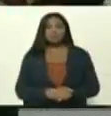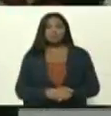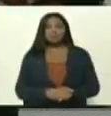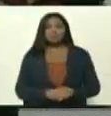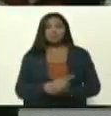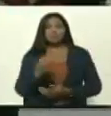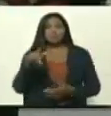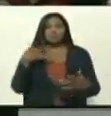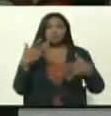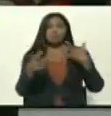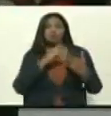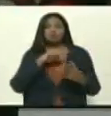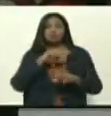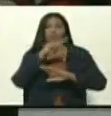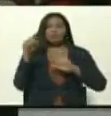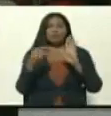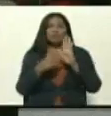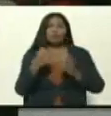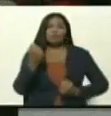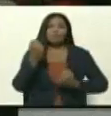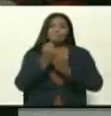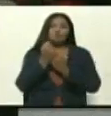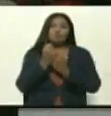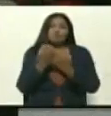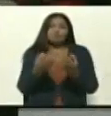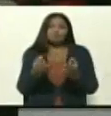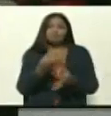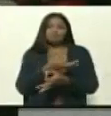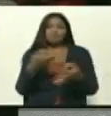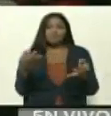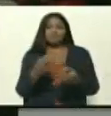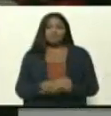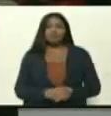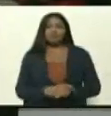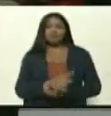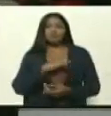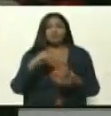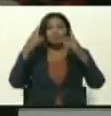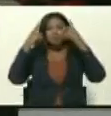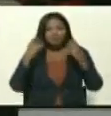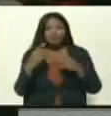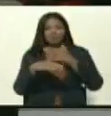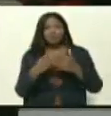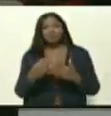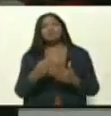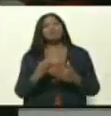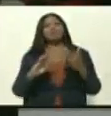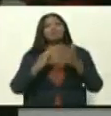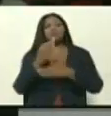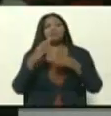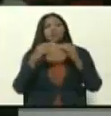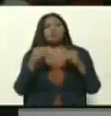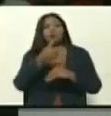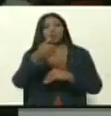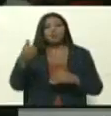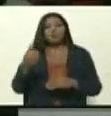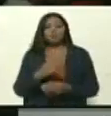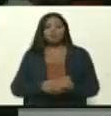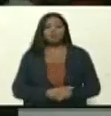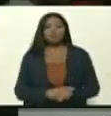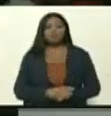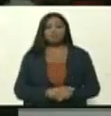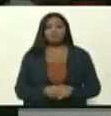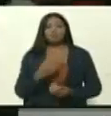Con este acto estamos concretando un aporte para la profesionalización de las funcionarias y los funcionarios